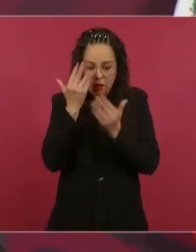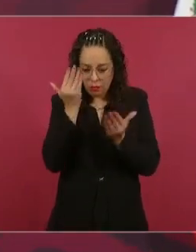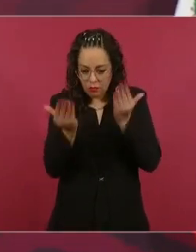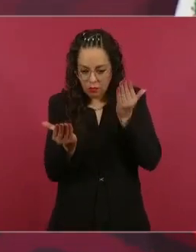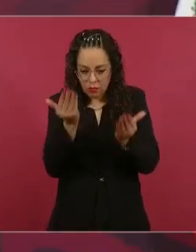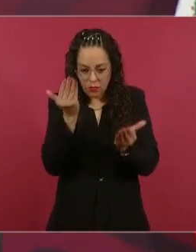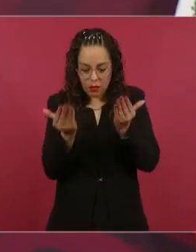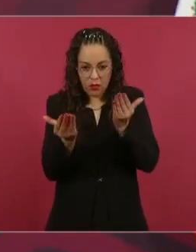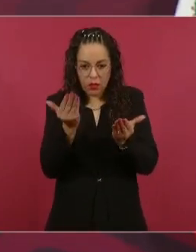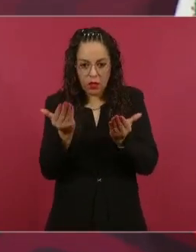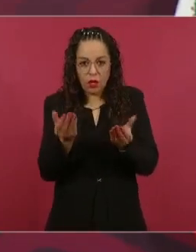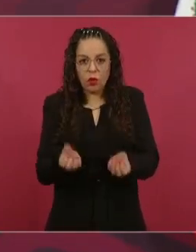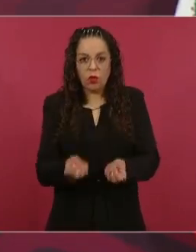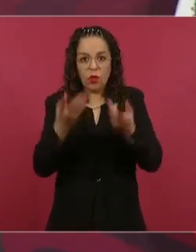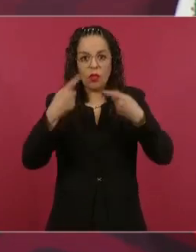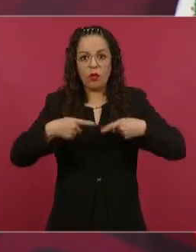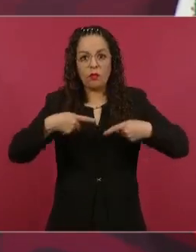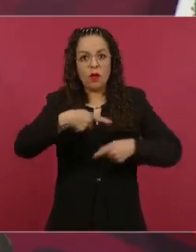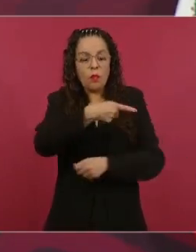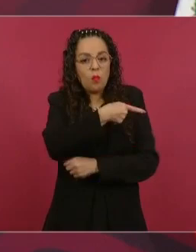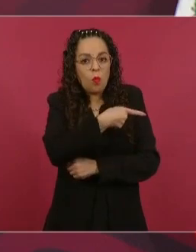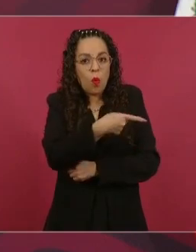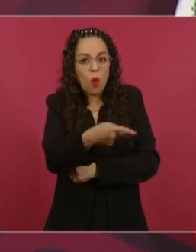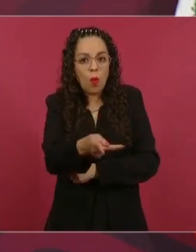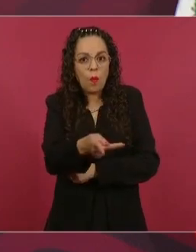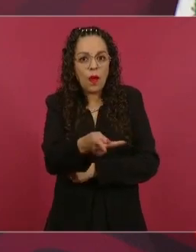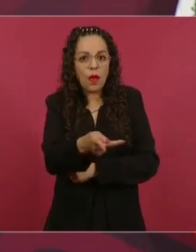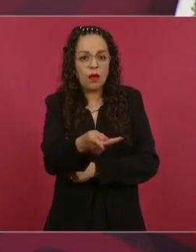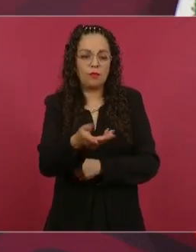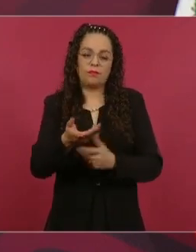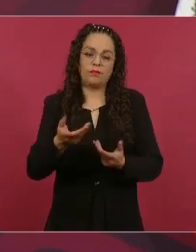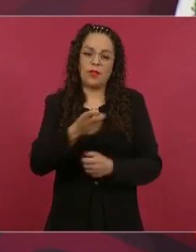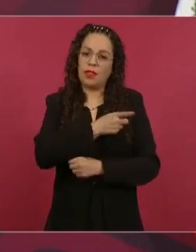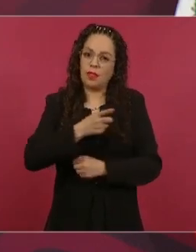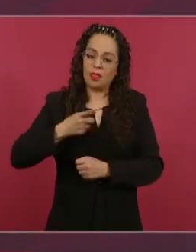Debería ser para todos, debería ser universal.